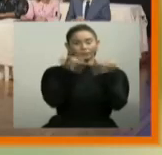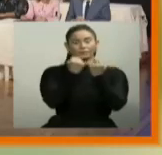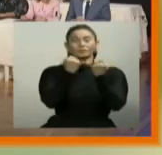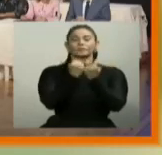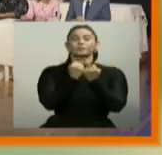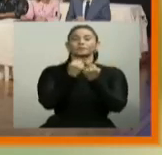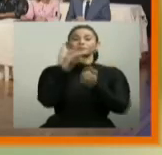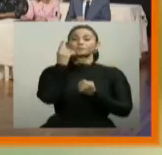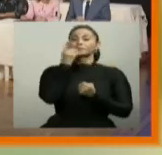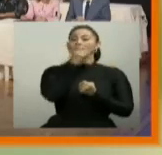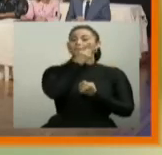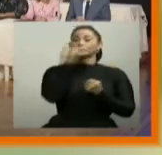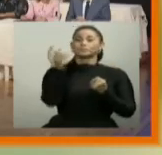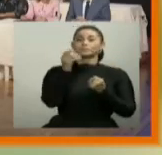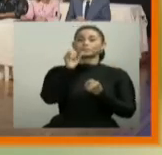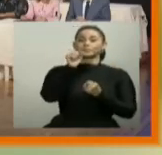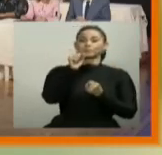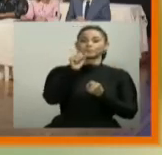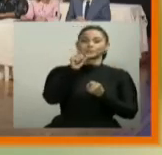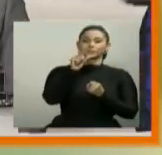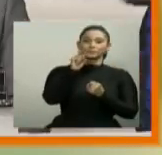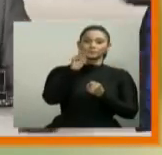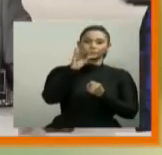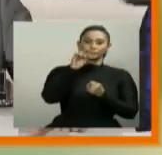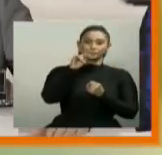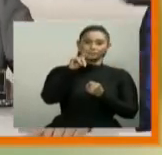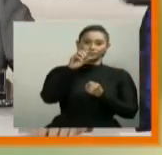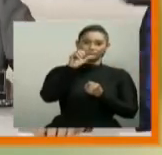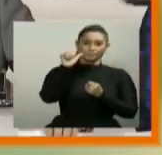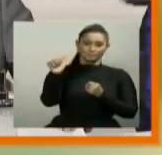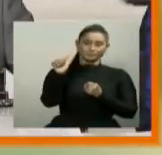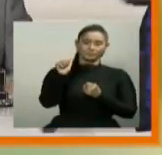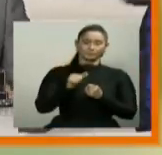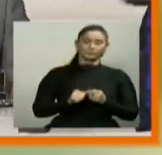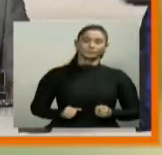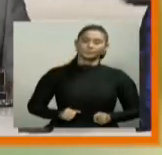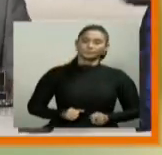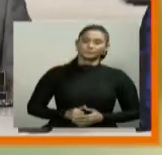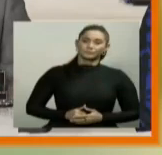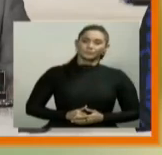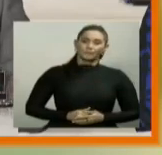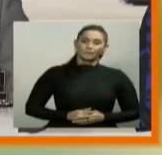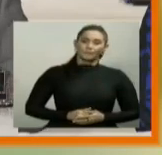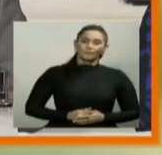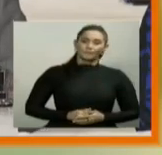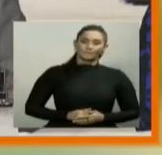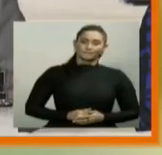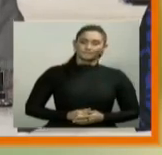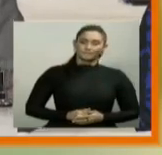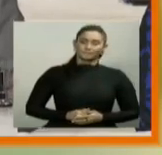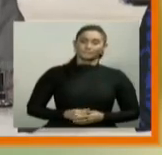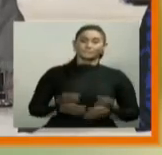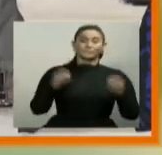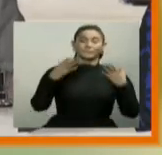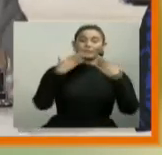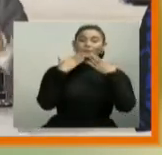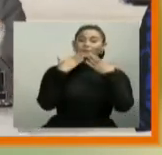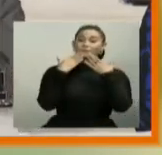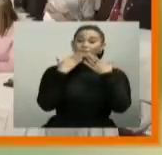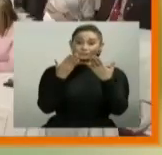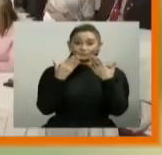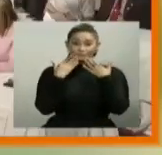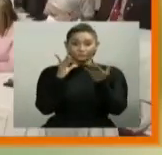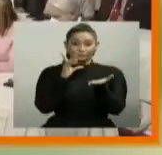de la Sociedad Dominicana de Medicina Crítica y Cuidados Intensivos, José Joaquín Puello. Una autoridad. Waldo Ariel Suero. O sea, ahí